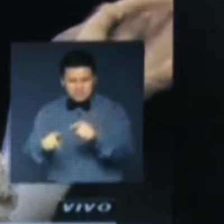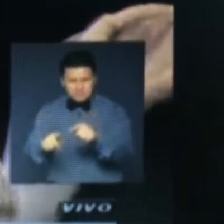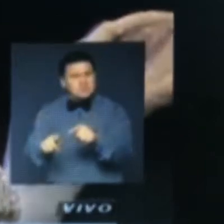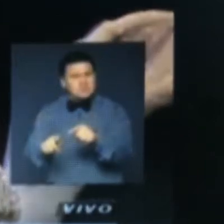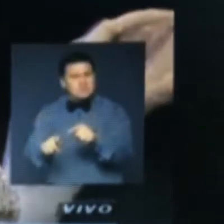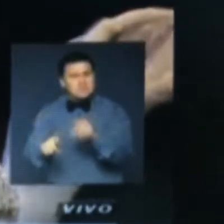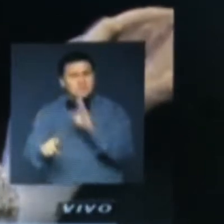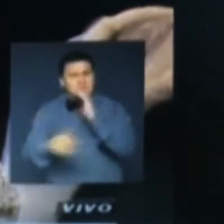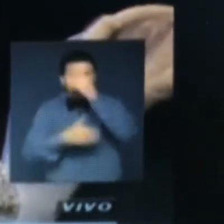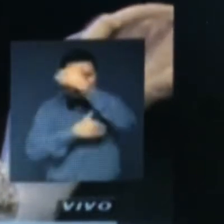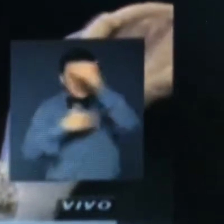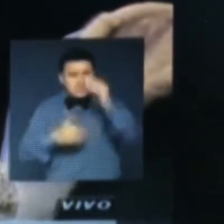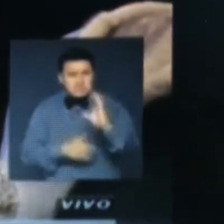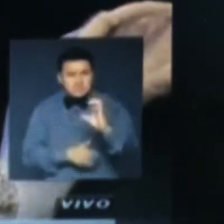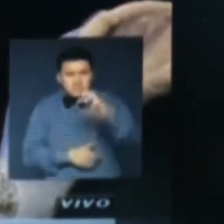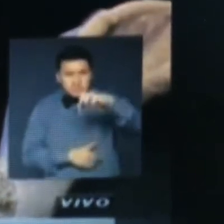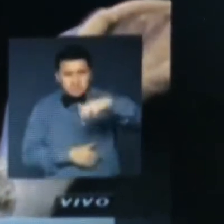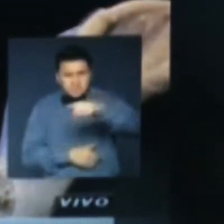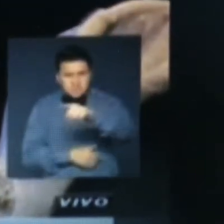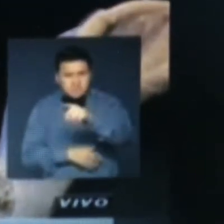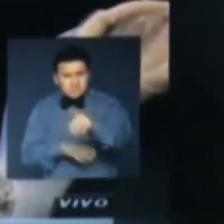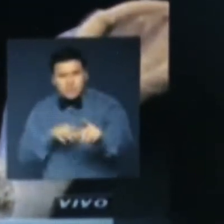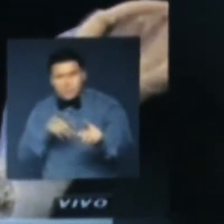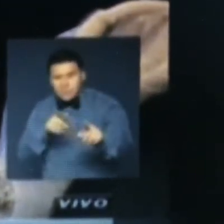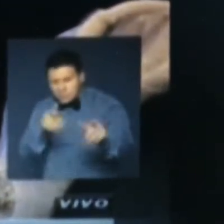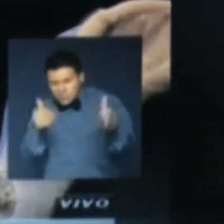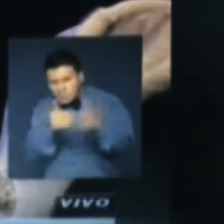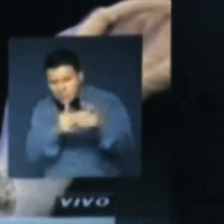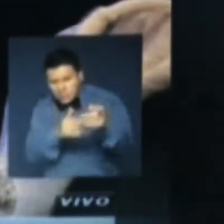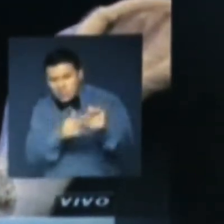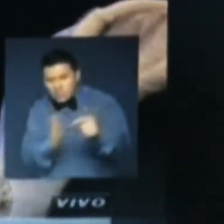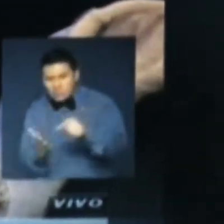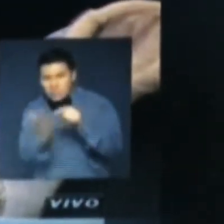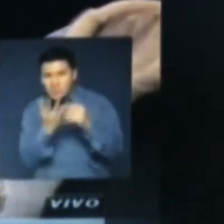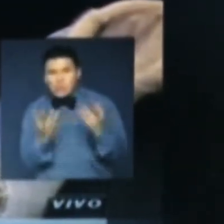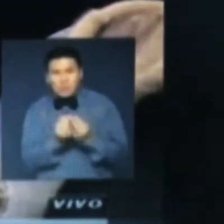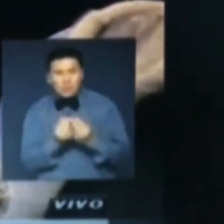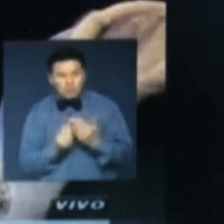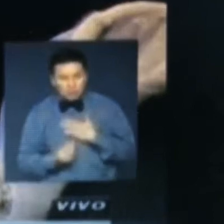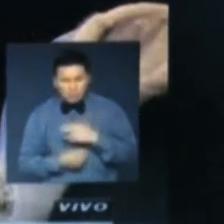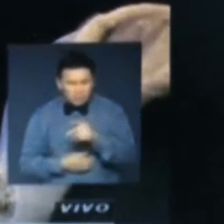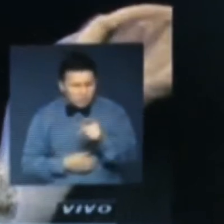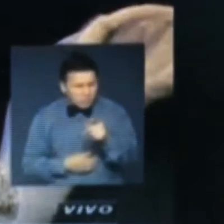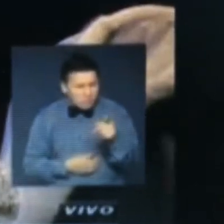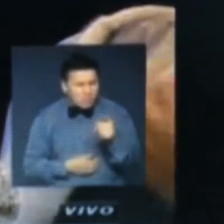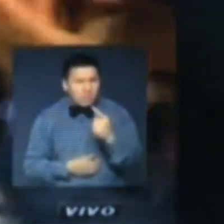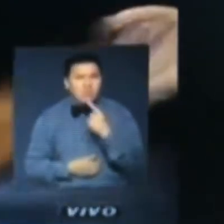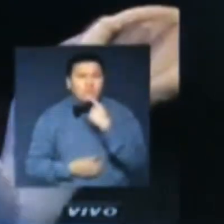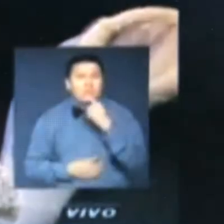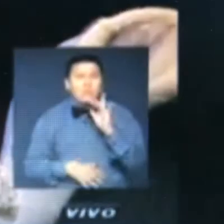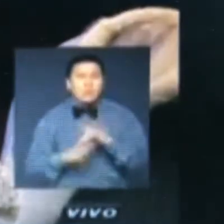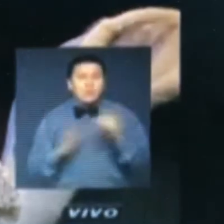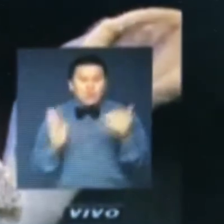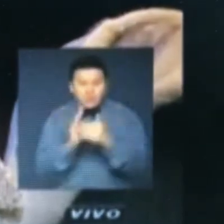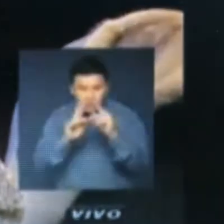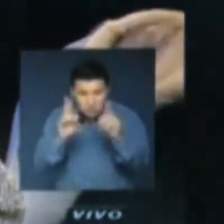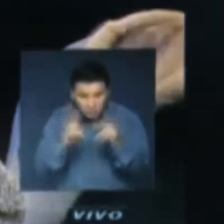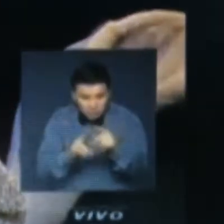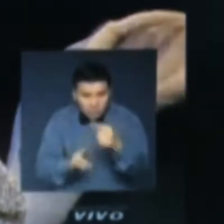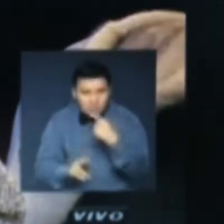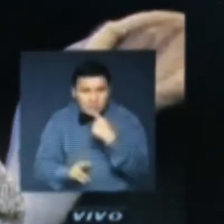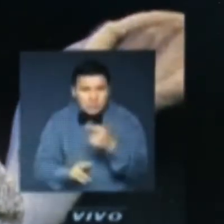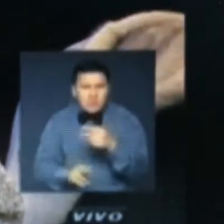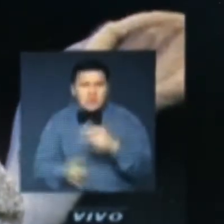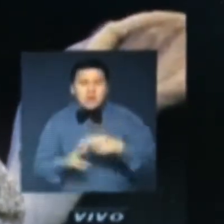atribuye a las FARC-EP, donde se manifiesta la decisión de ese grupo armado de declarar objetivo militar a Paola